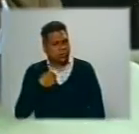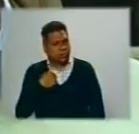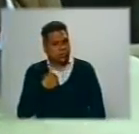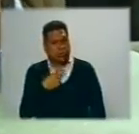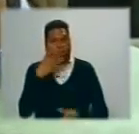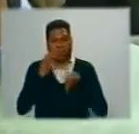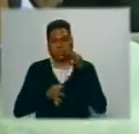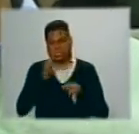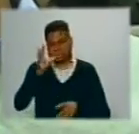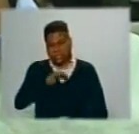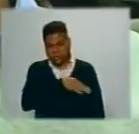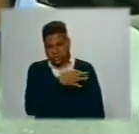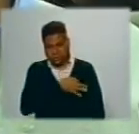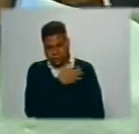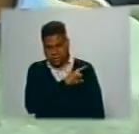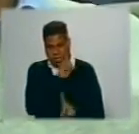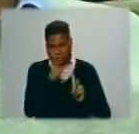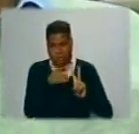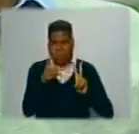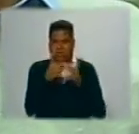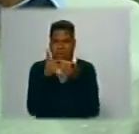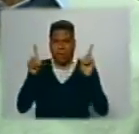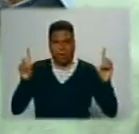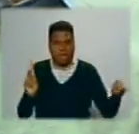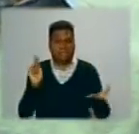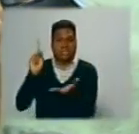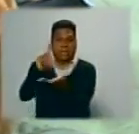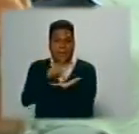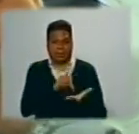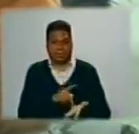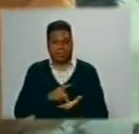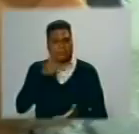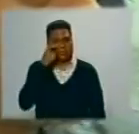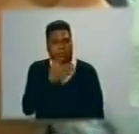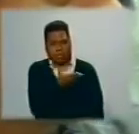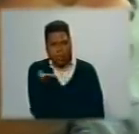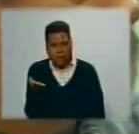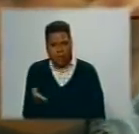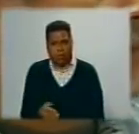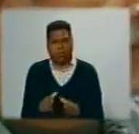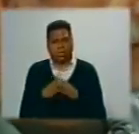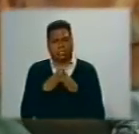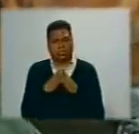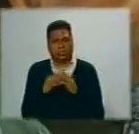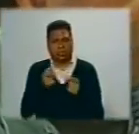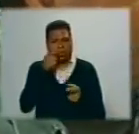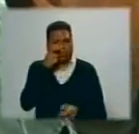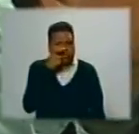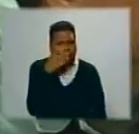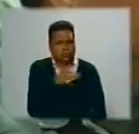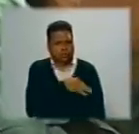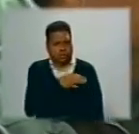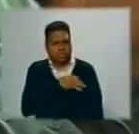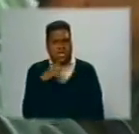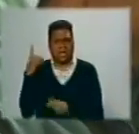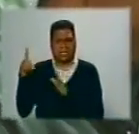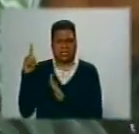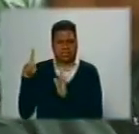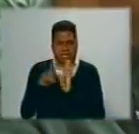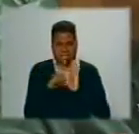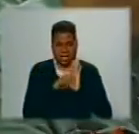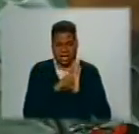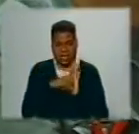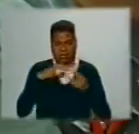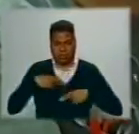justicia social, de democracia, de participación del pueblo, de contraloría social, de derechos humanos,